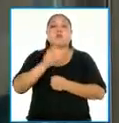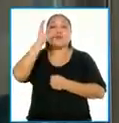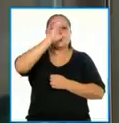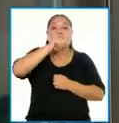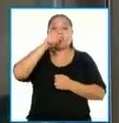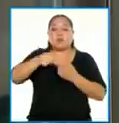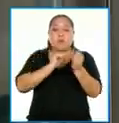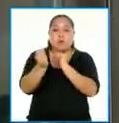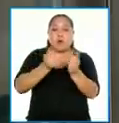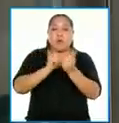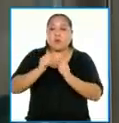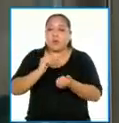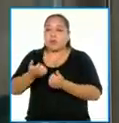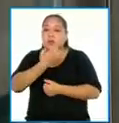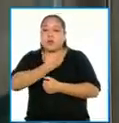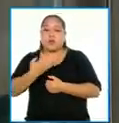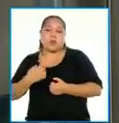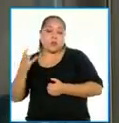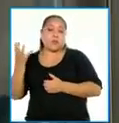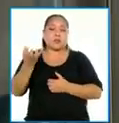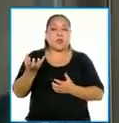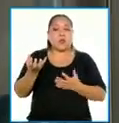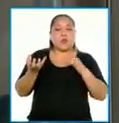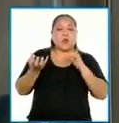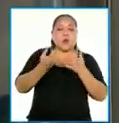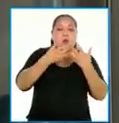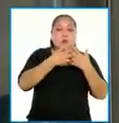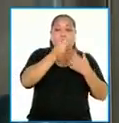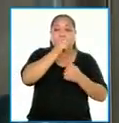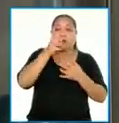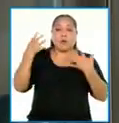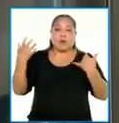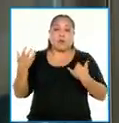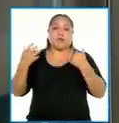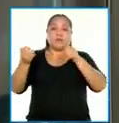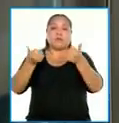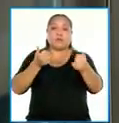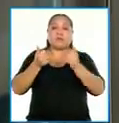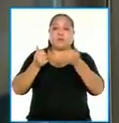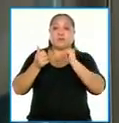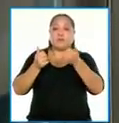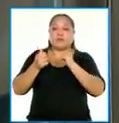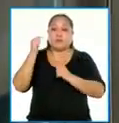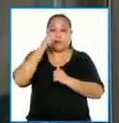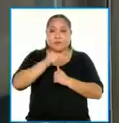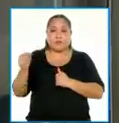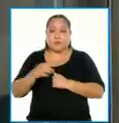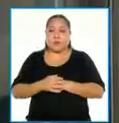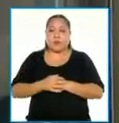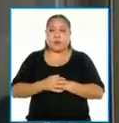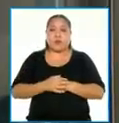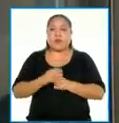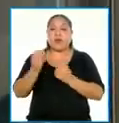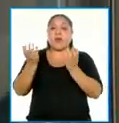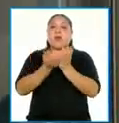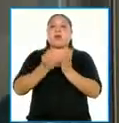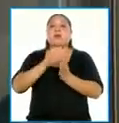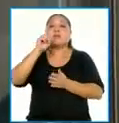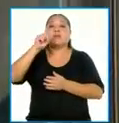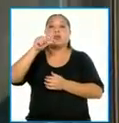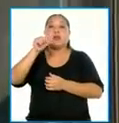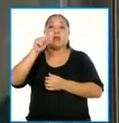genere una competencia con el Estado. Sin embargo, si hablamos de un cronograma de vacunación en la que el presidente Francisco Sagasti ha establecido que